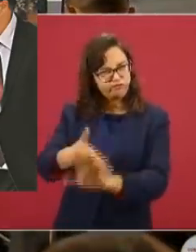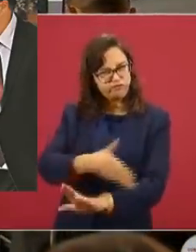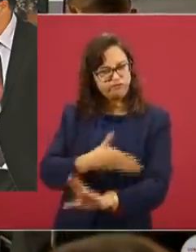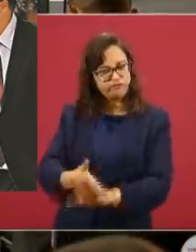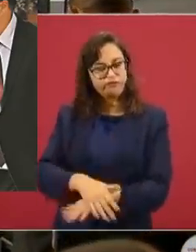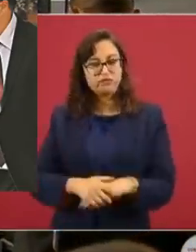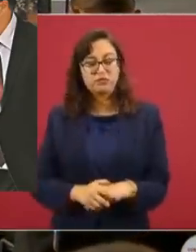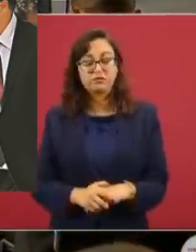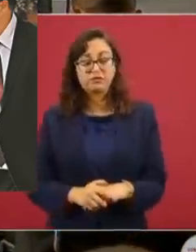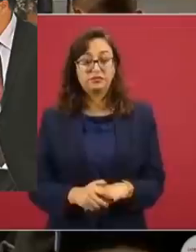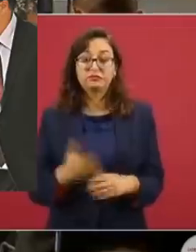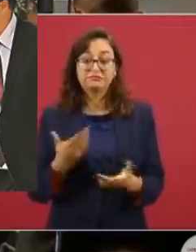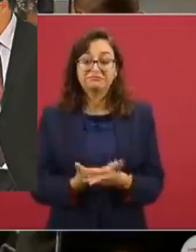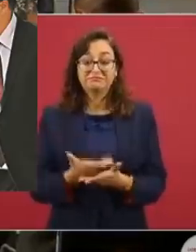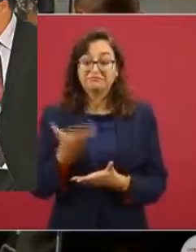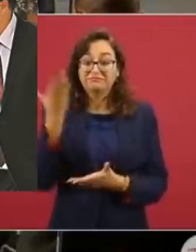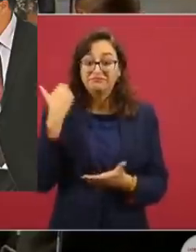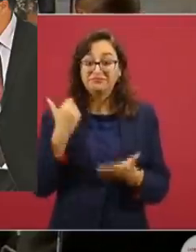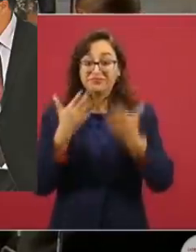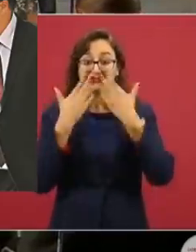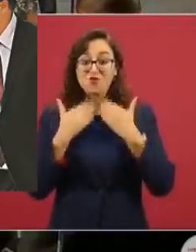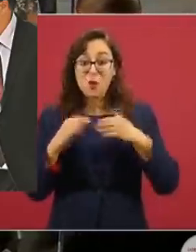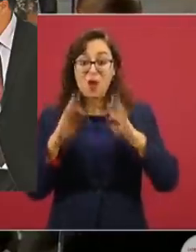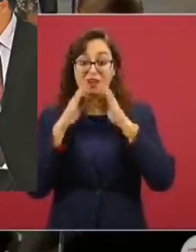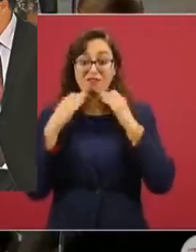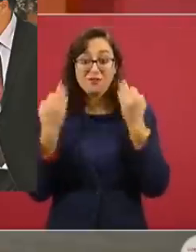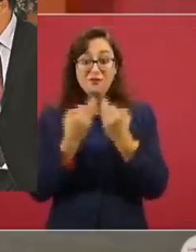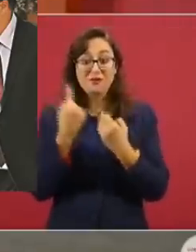Que no había forma.